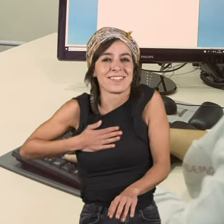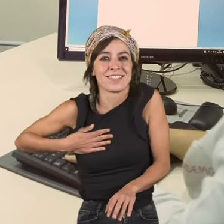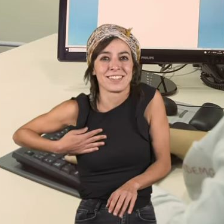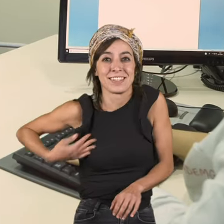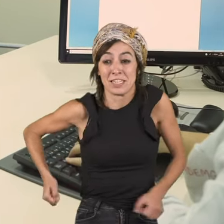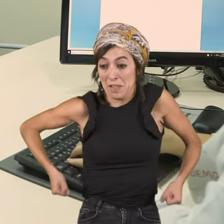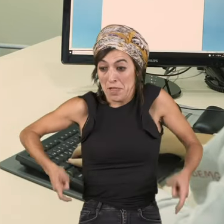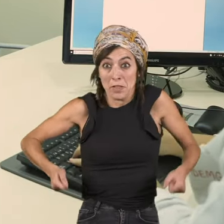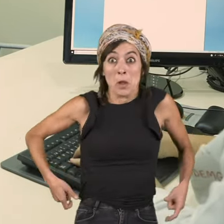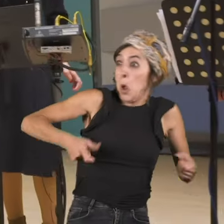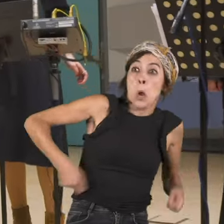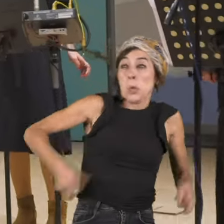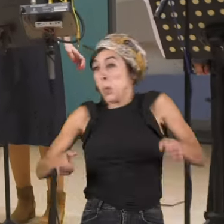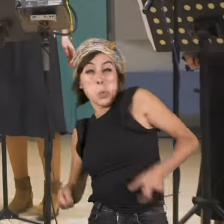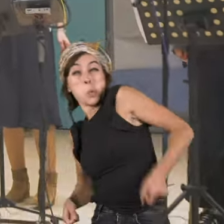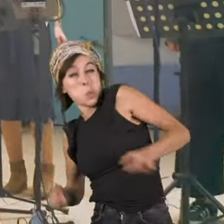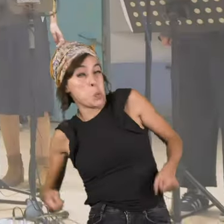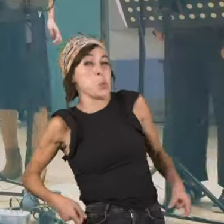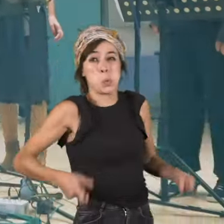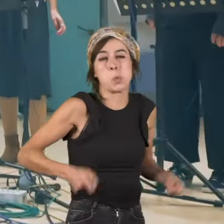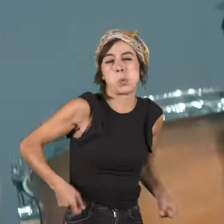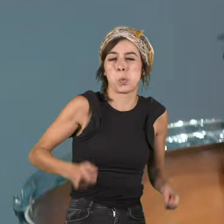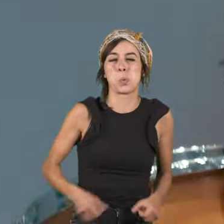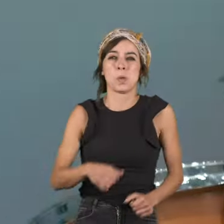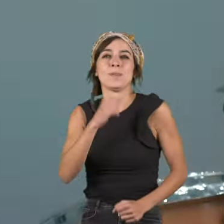ditxuturratxat, gurpilun alki baten korrika.